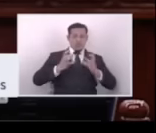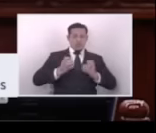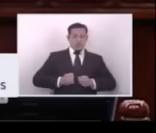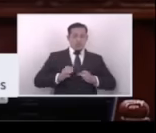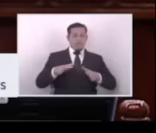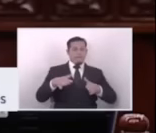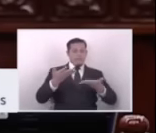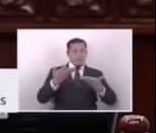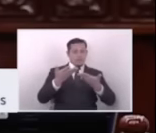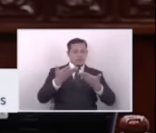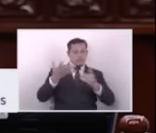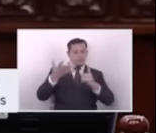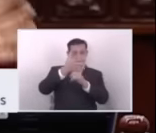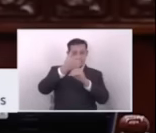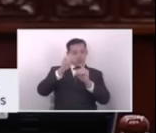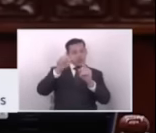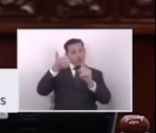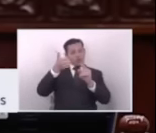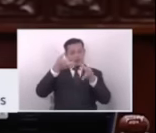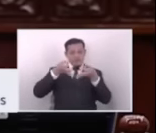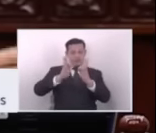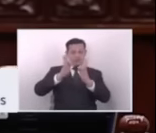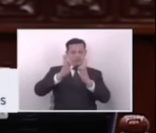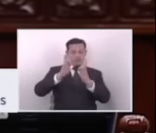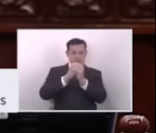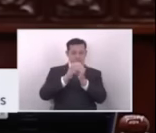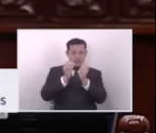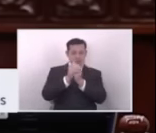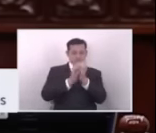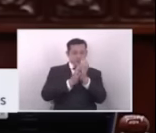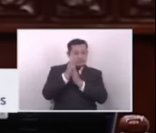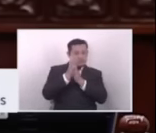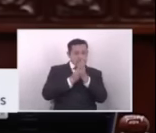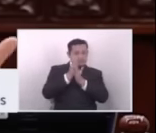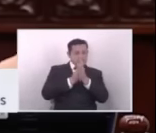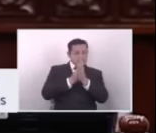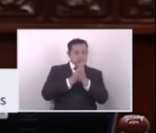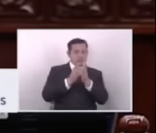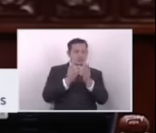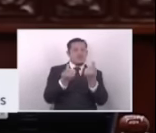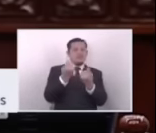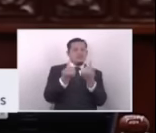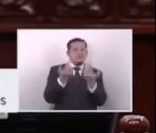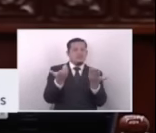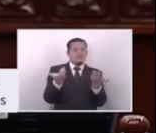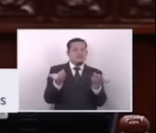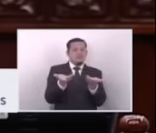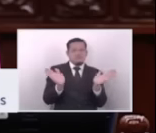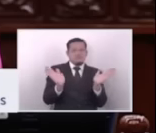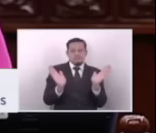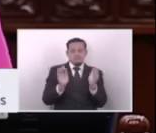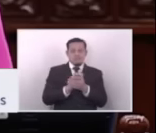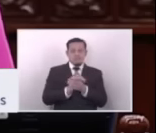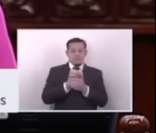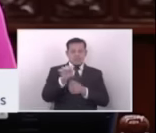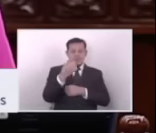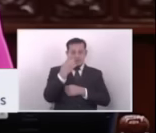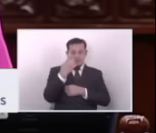para determinar otras formas de conflictos de intereses. ¿Qué vamos a hacer, pues? Ahí les